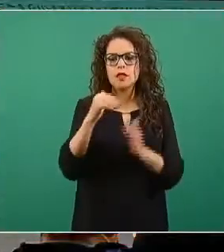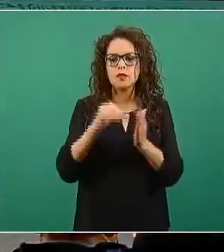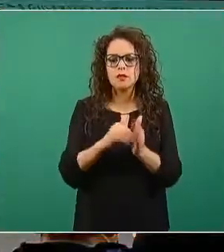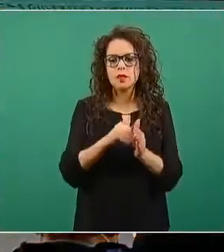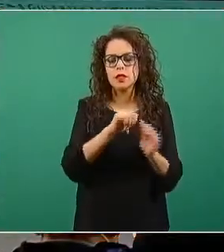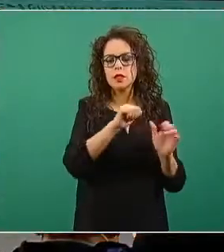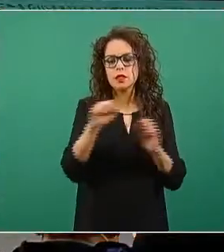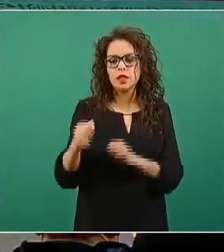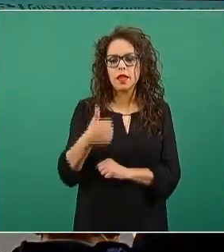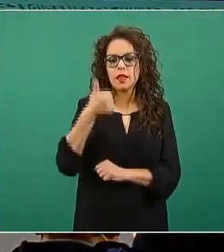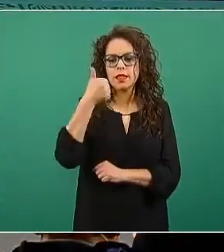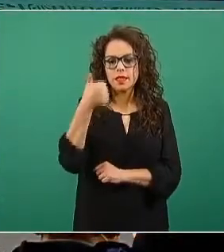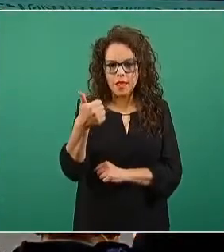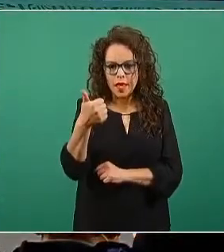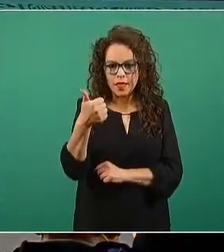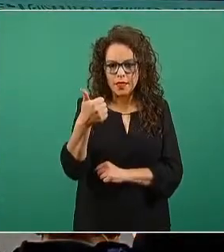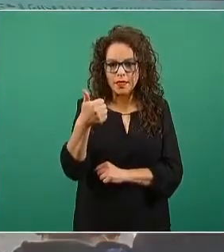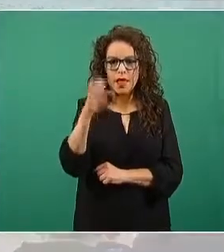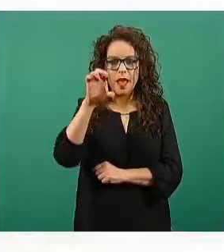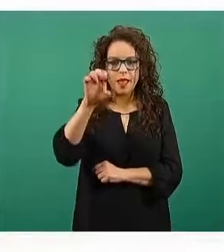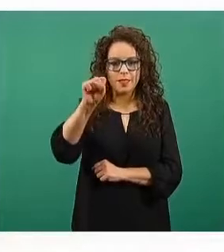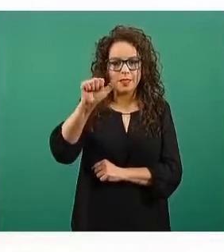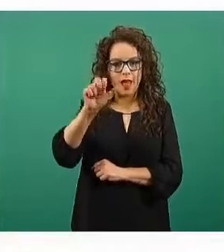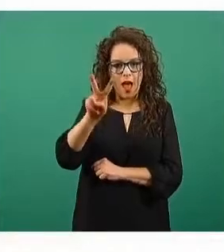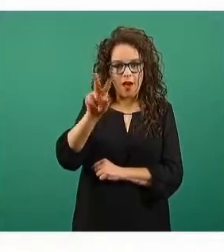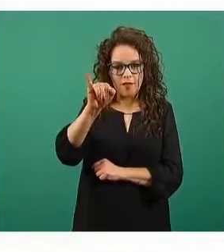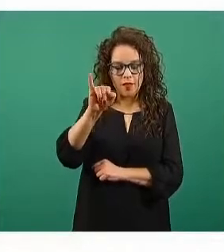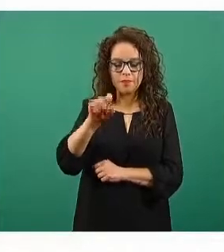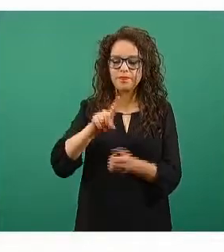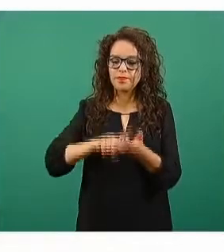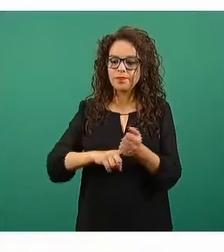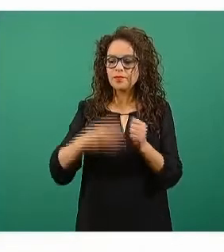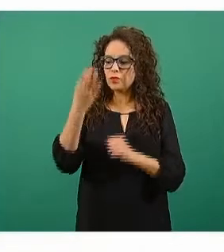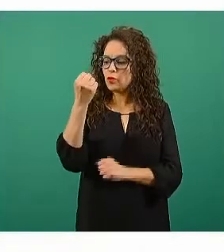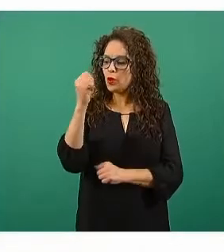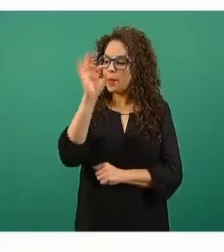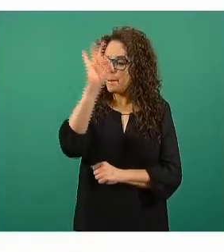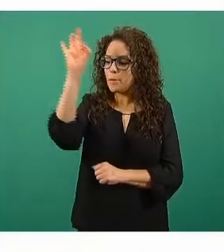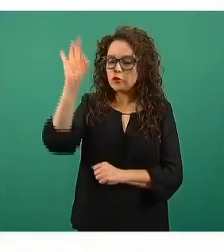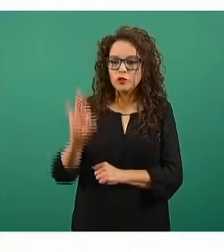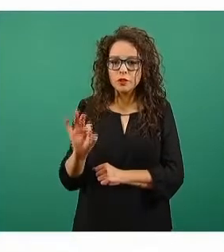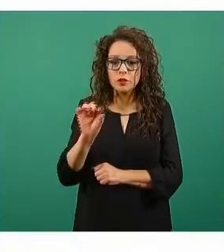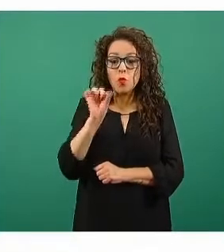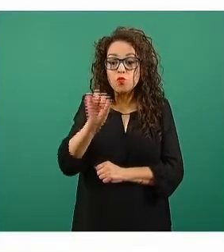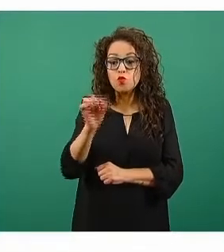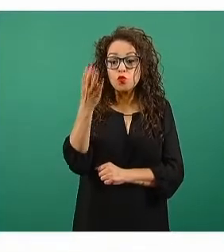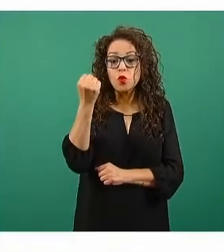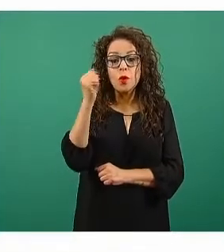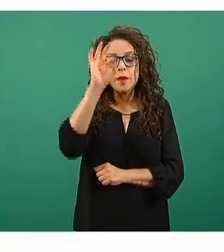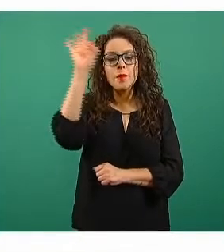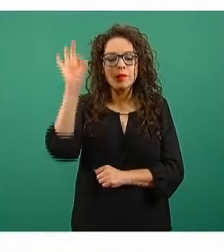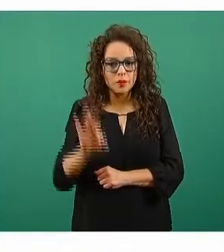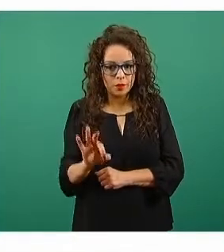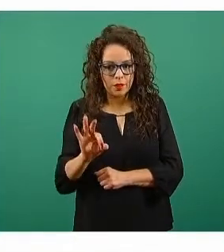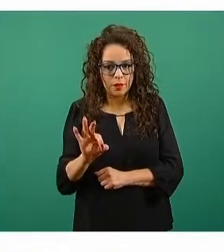6.606, estos son el 0.9% del total de dosis aplicadas. Es un